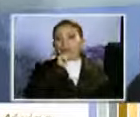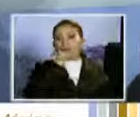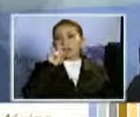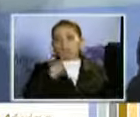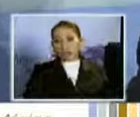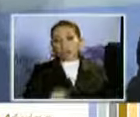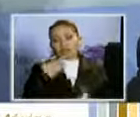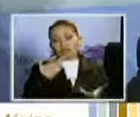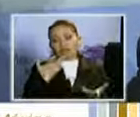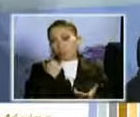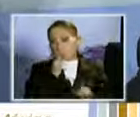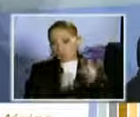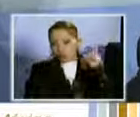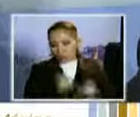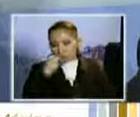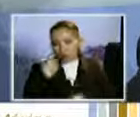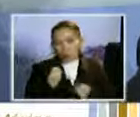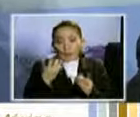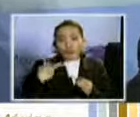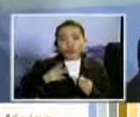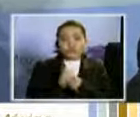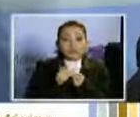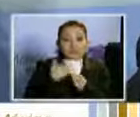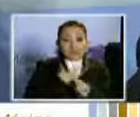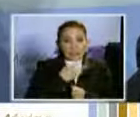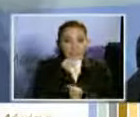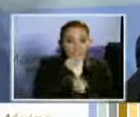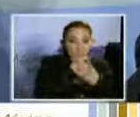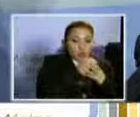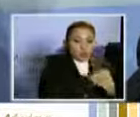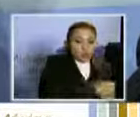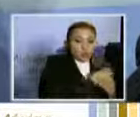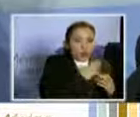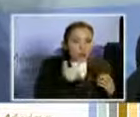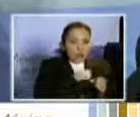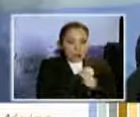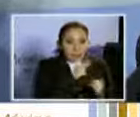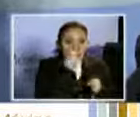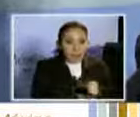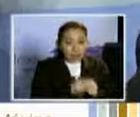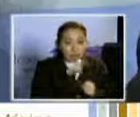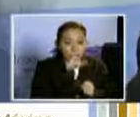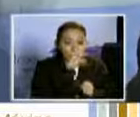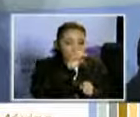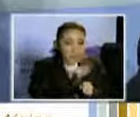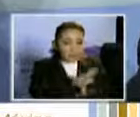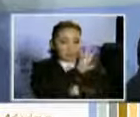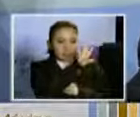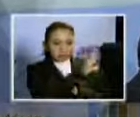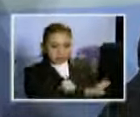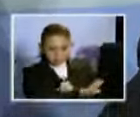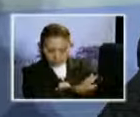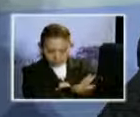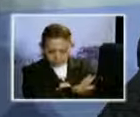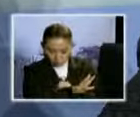que duda cabe, que el número de países poseedores de armas nucleares se ha duplicado. De 5